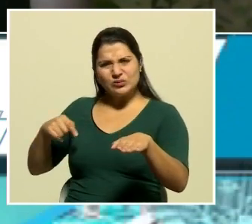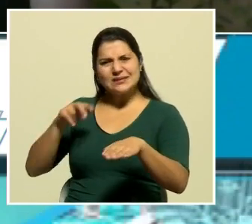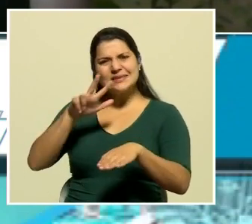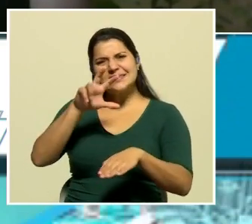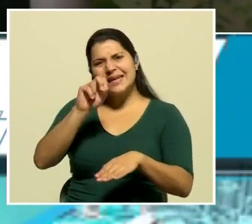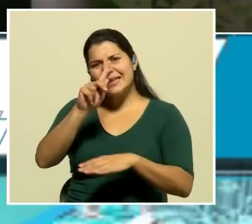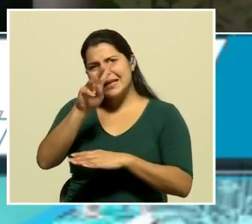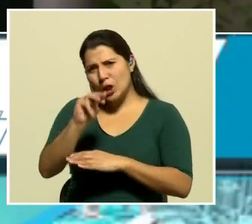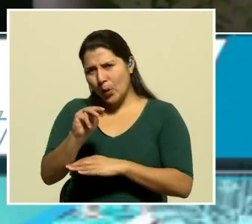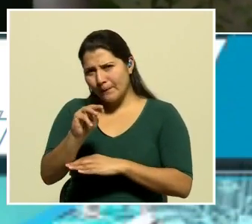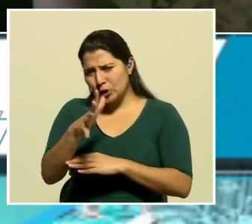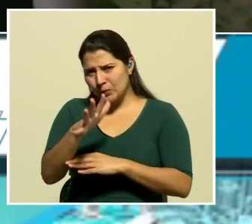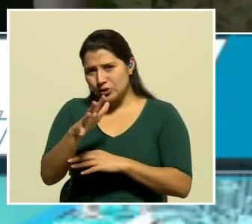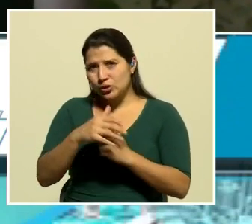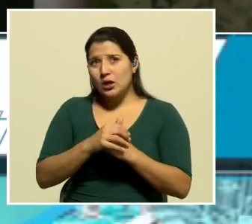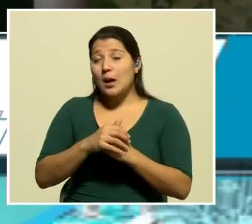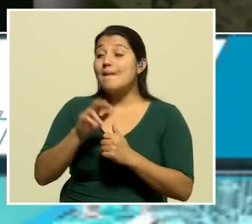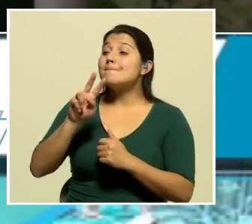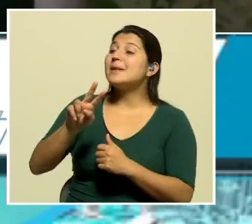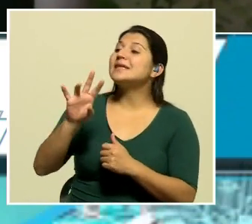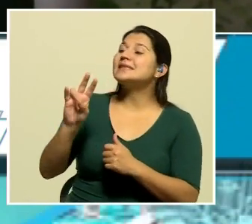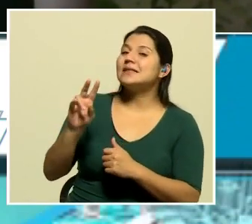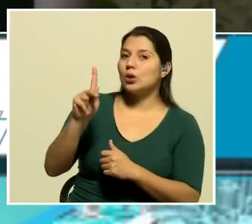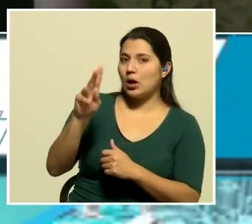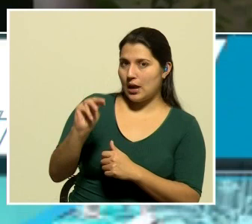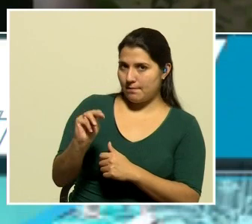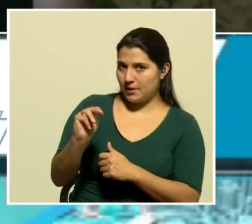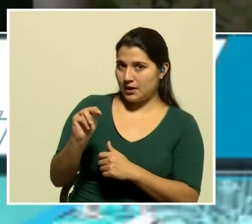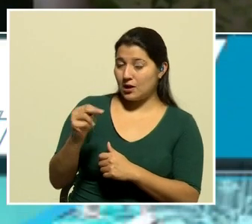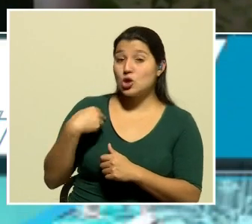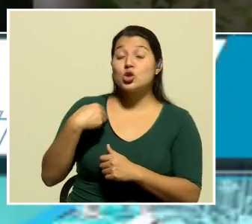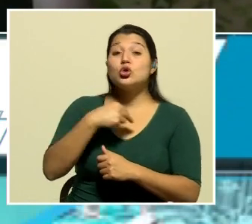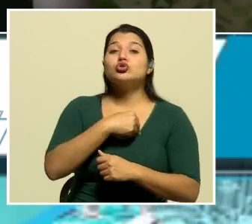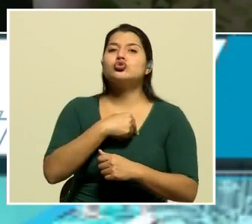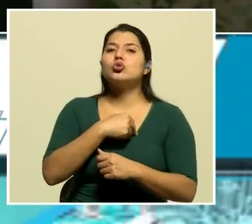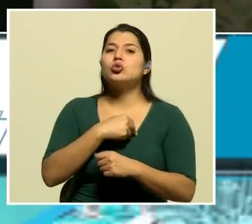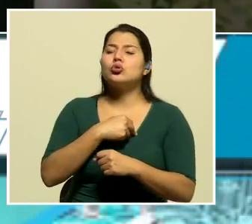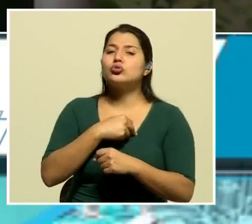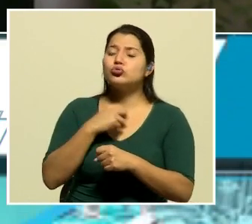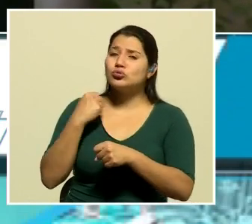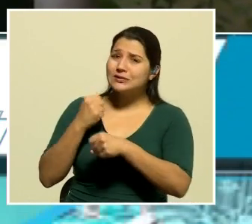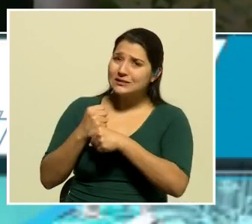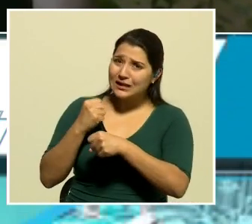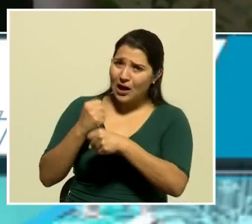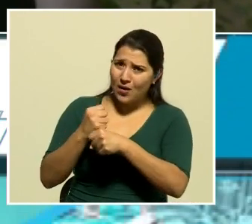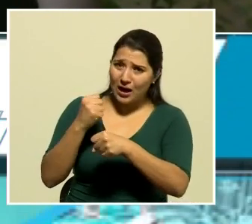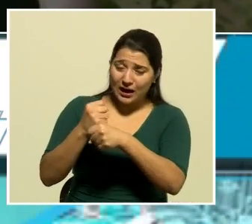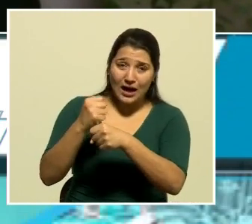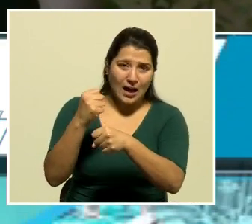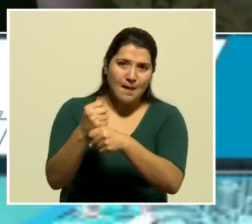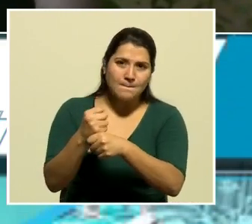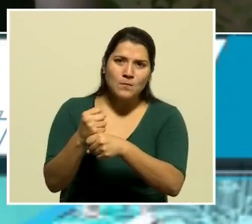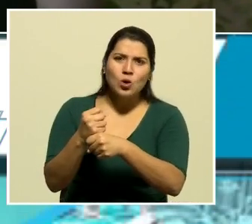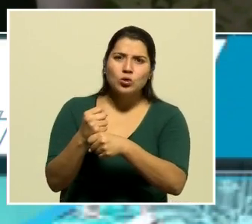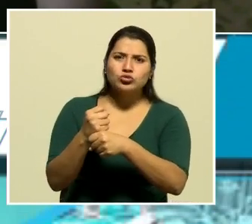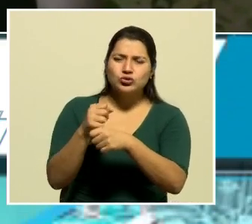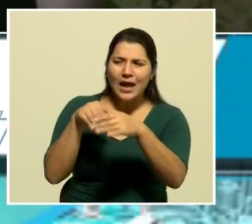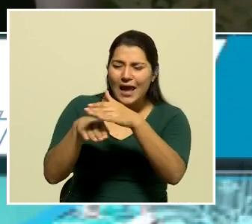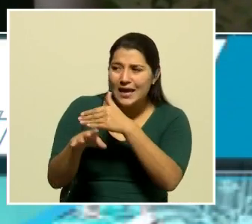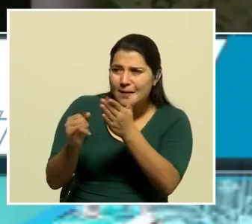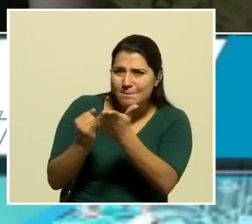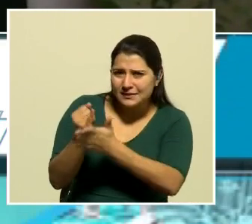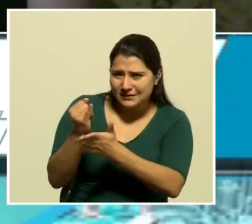kilómetros. 27 kilómetros. Nosotros estamos trabajando en una crónica que probablemente va a ser publicada